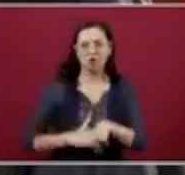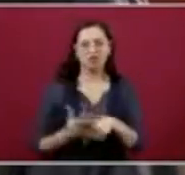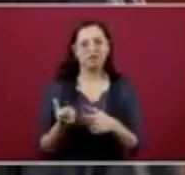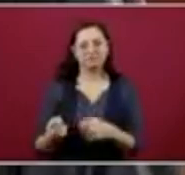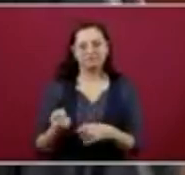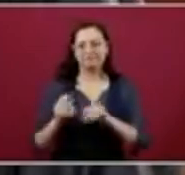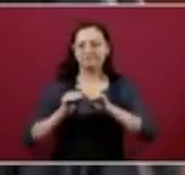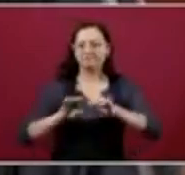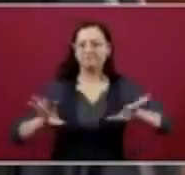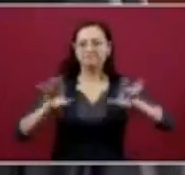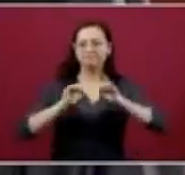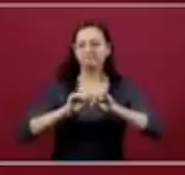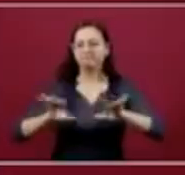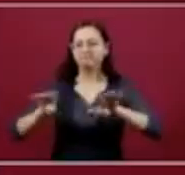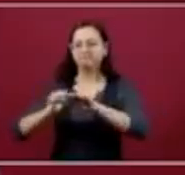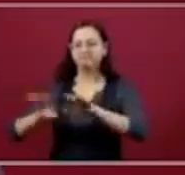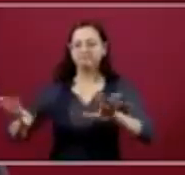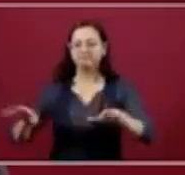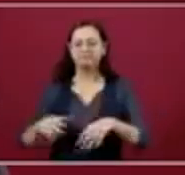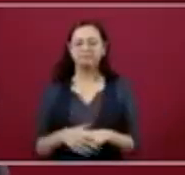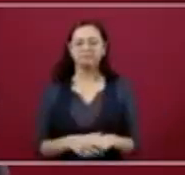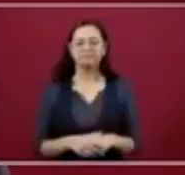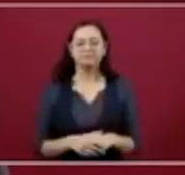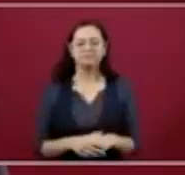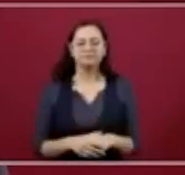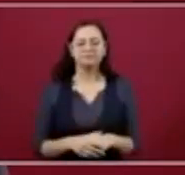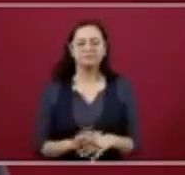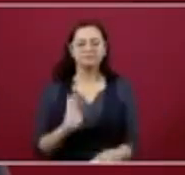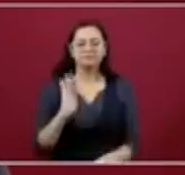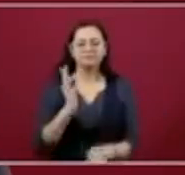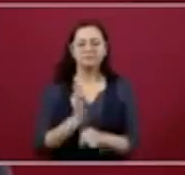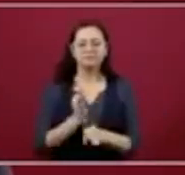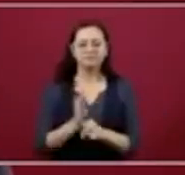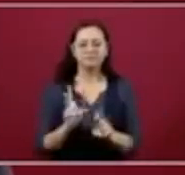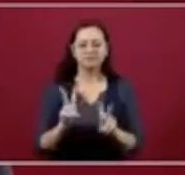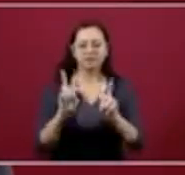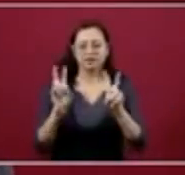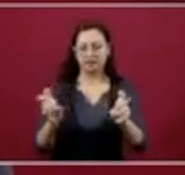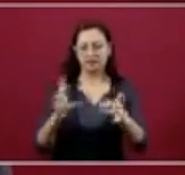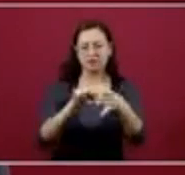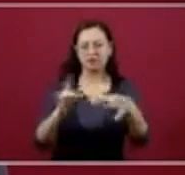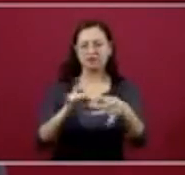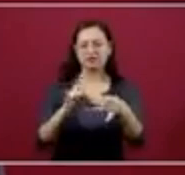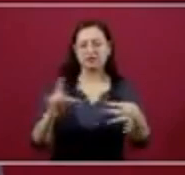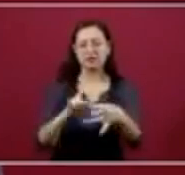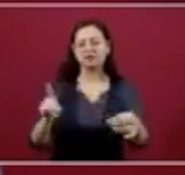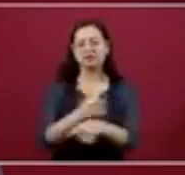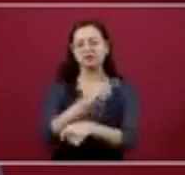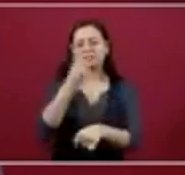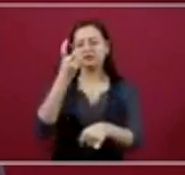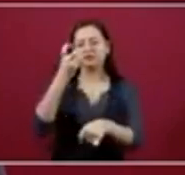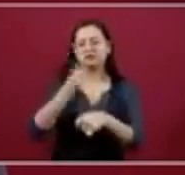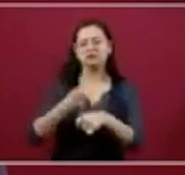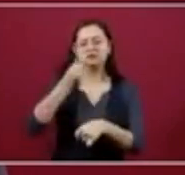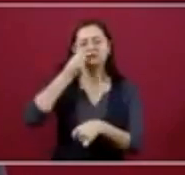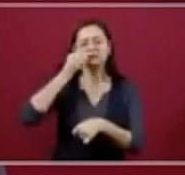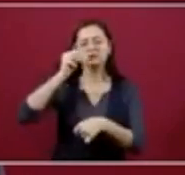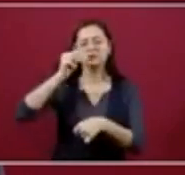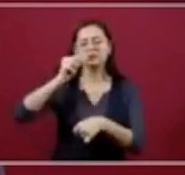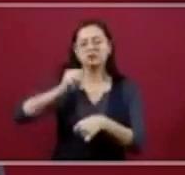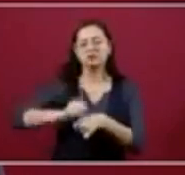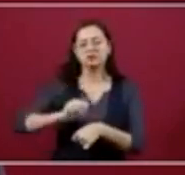Van a exponer sobre este tema el subsecretario de Gobernación, Zoé